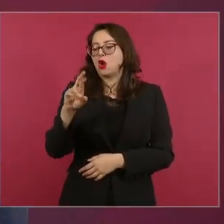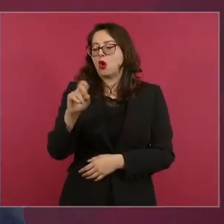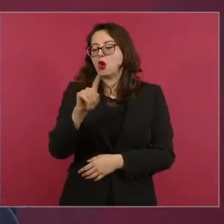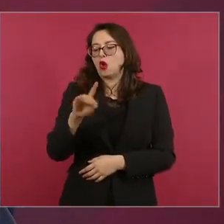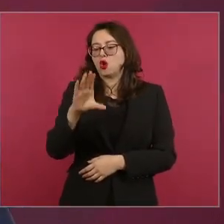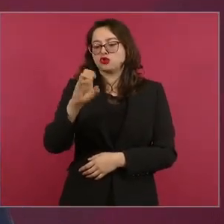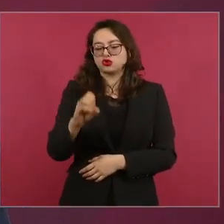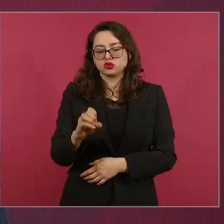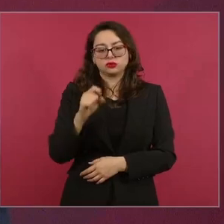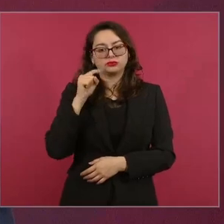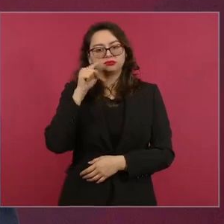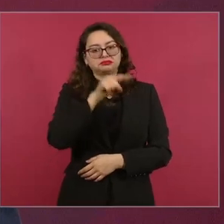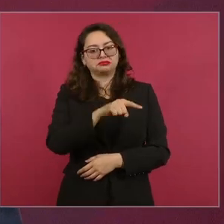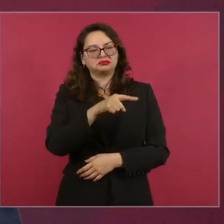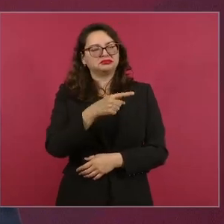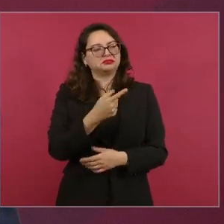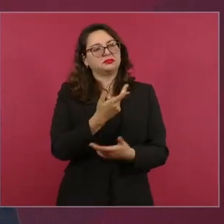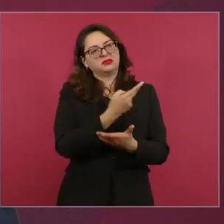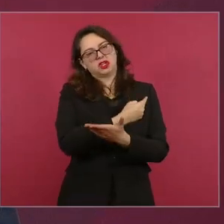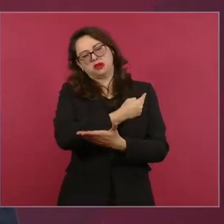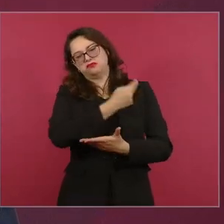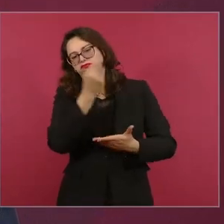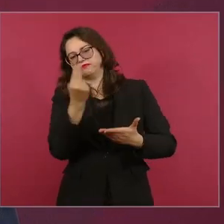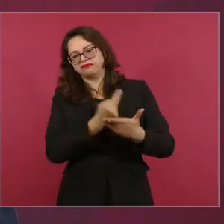ser consecuente,